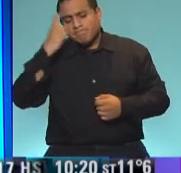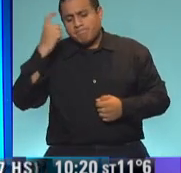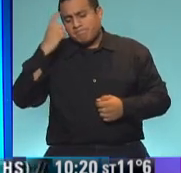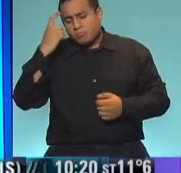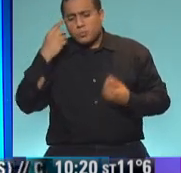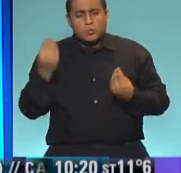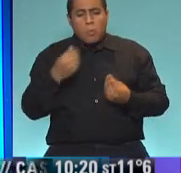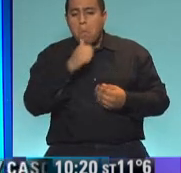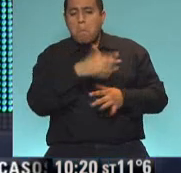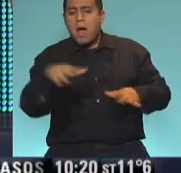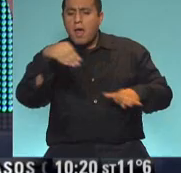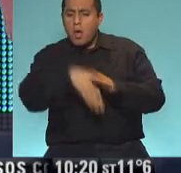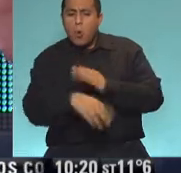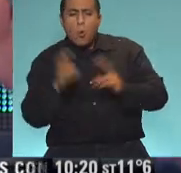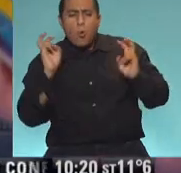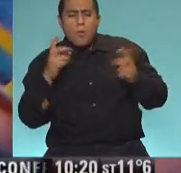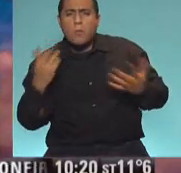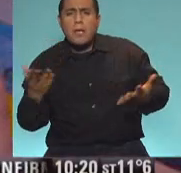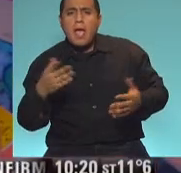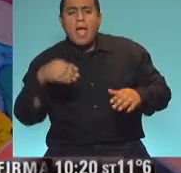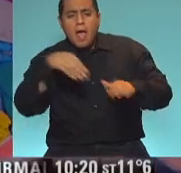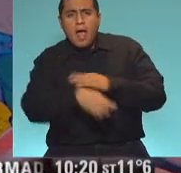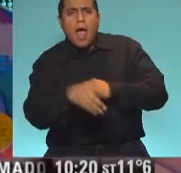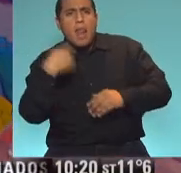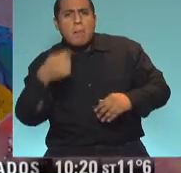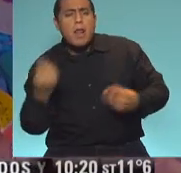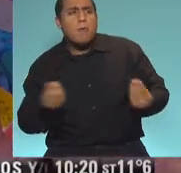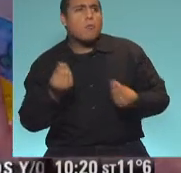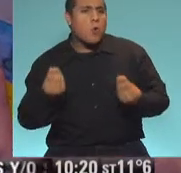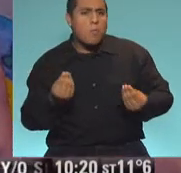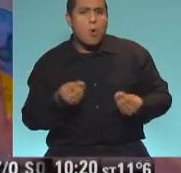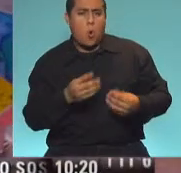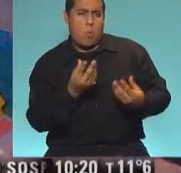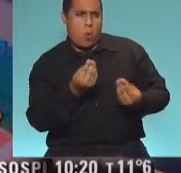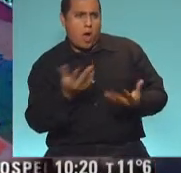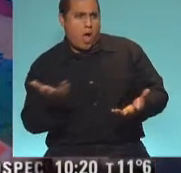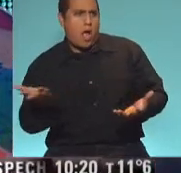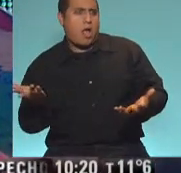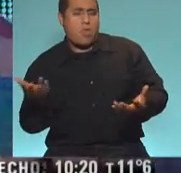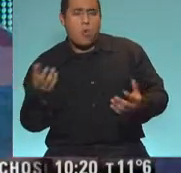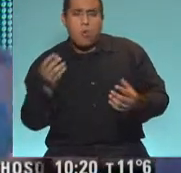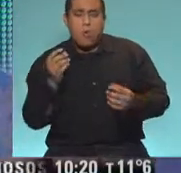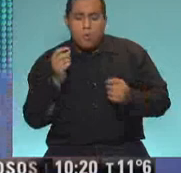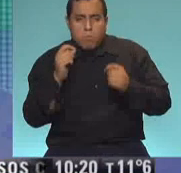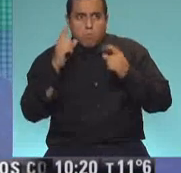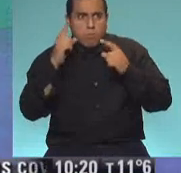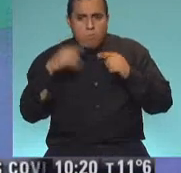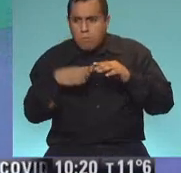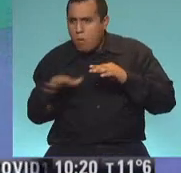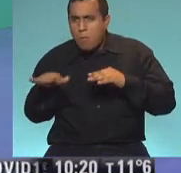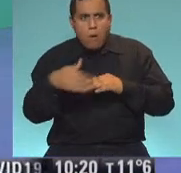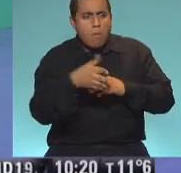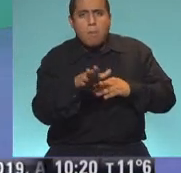los ruidos del mar, en los animales del mar, siempre mojados, con los ojos abiertos abajo del agua.